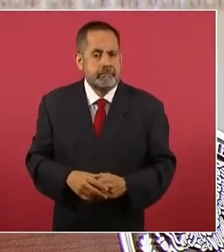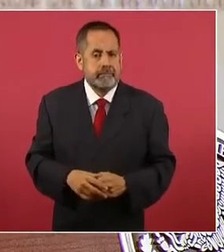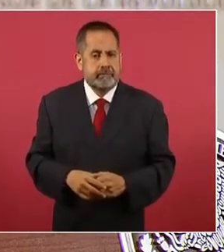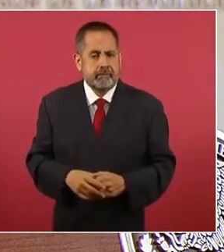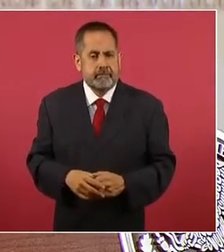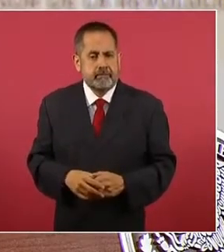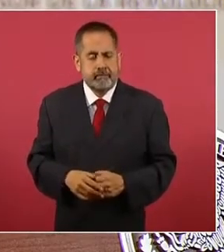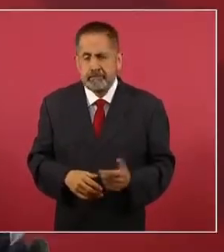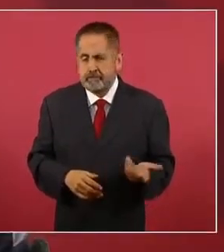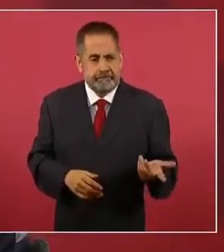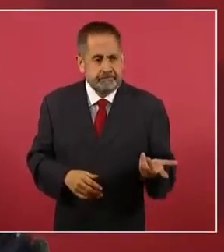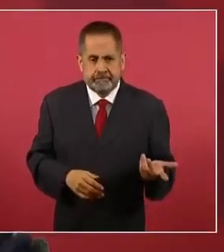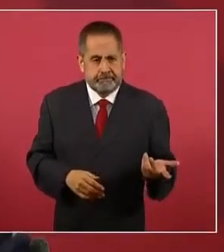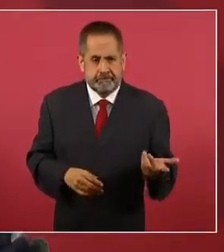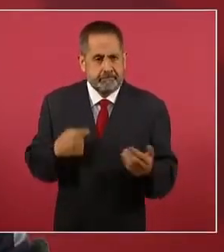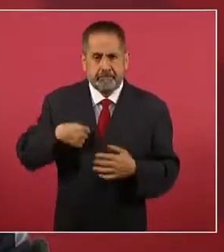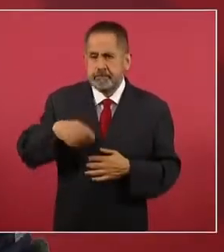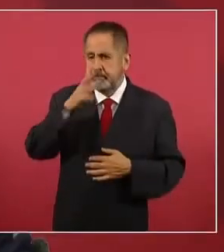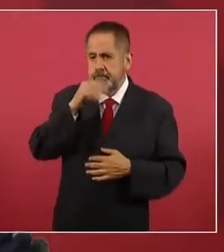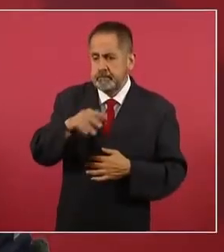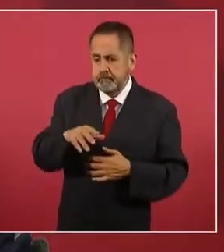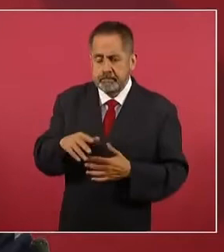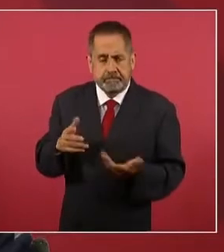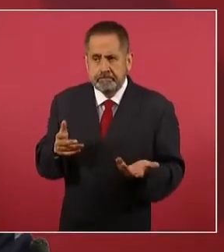No se puede